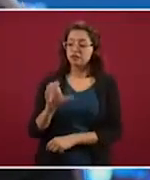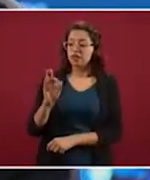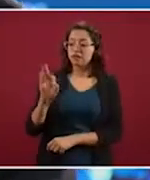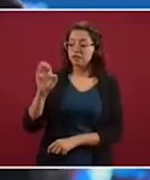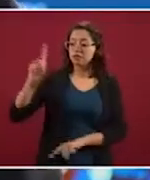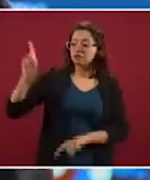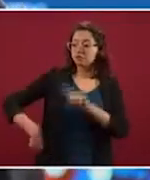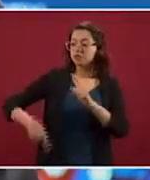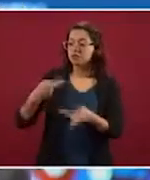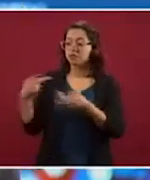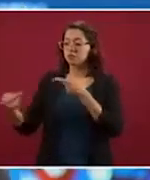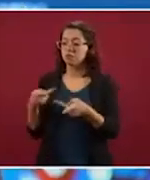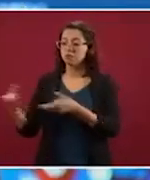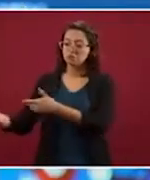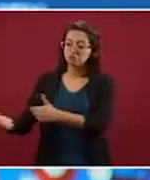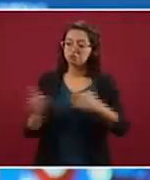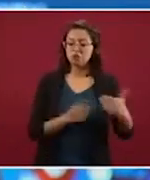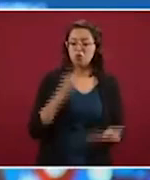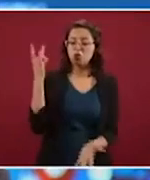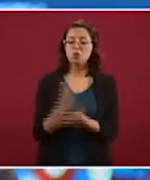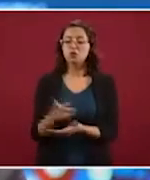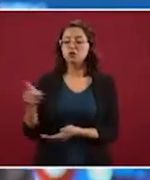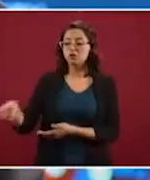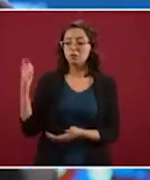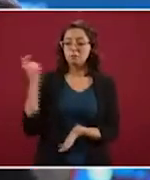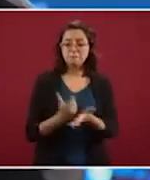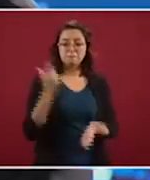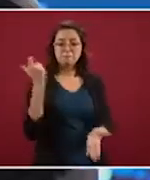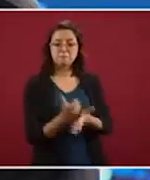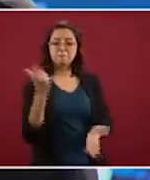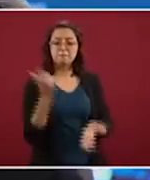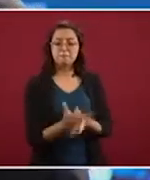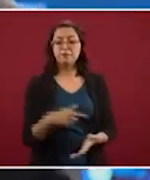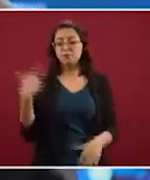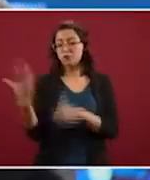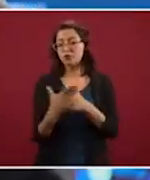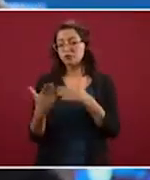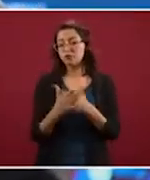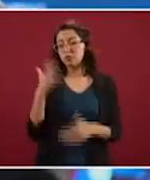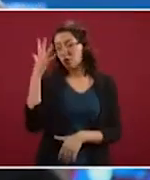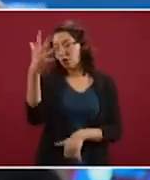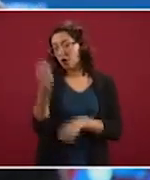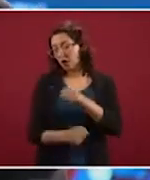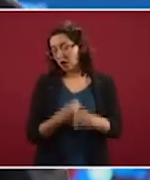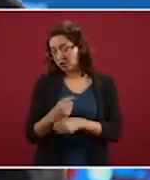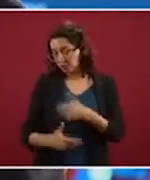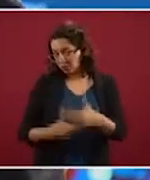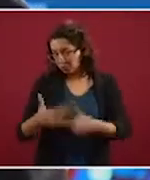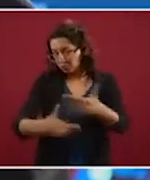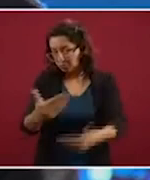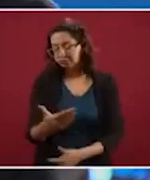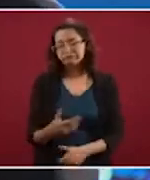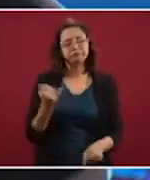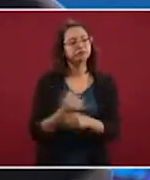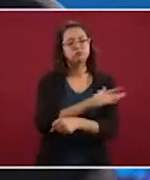limitándola a un plan de negocios comercial y liberal, impidiéndole proyecciones estratégicas a mediano y largo plazo.